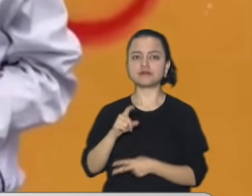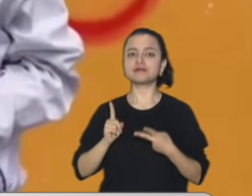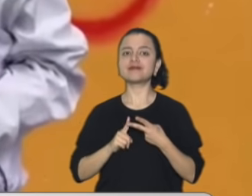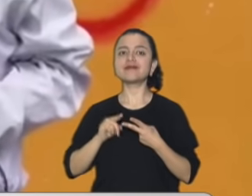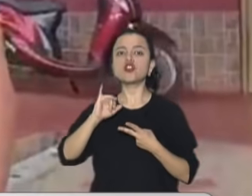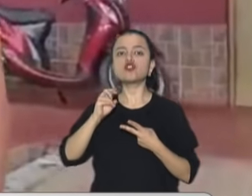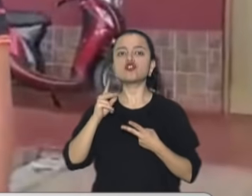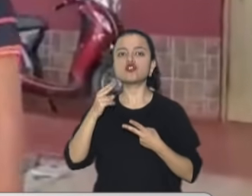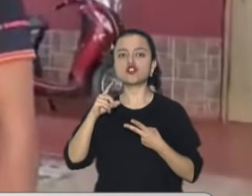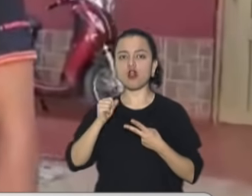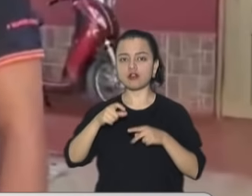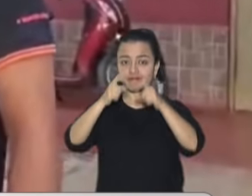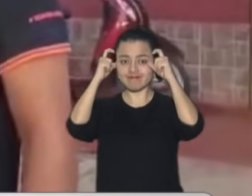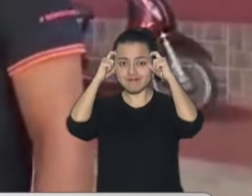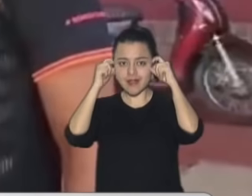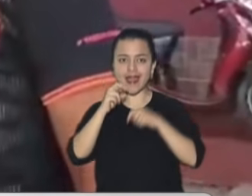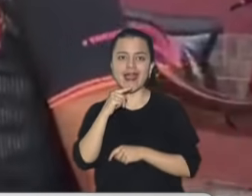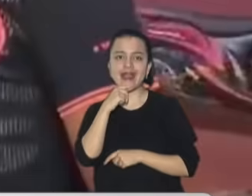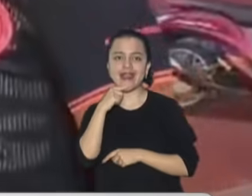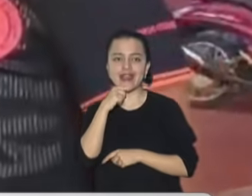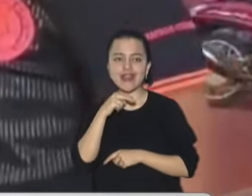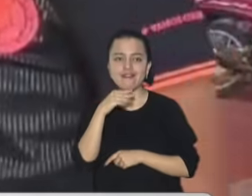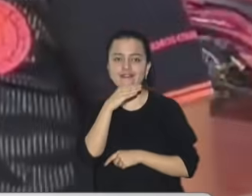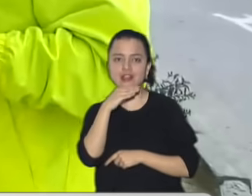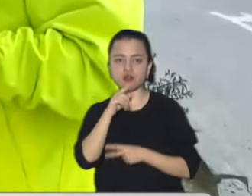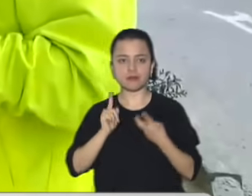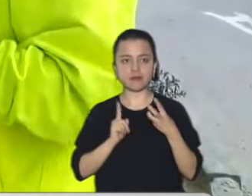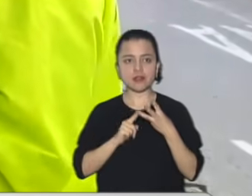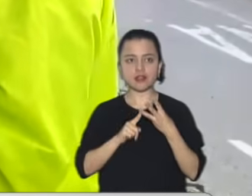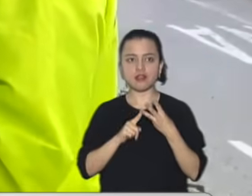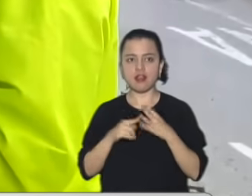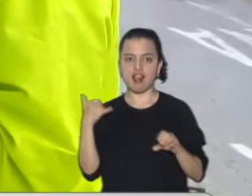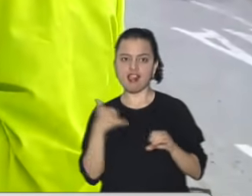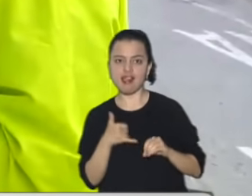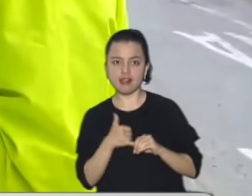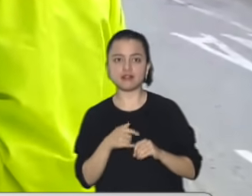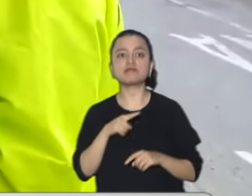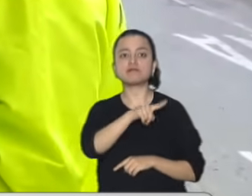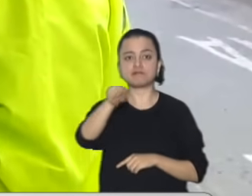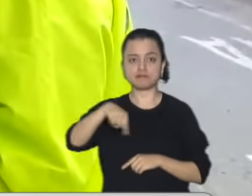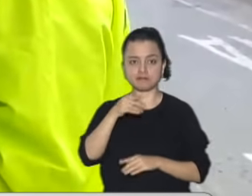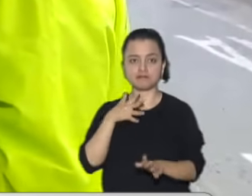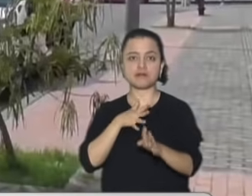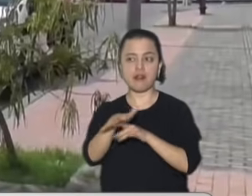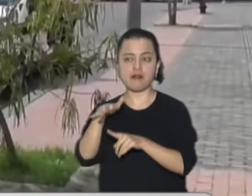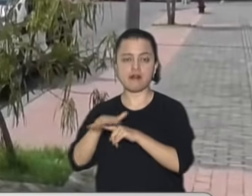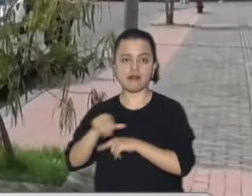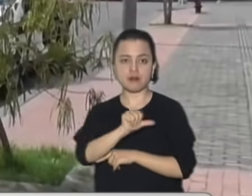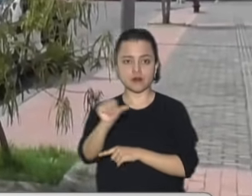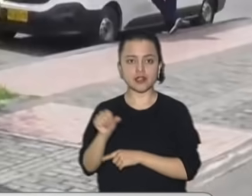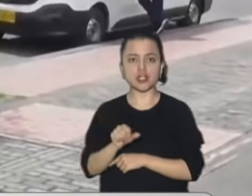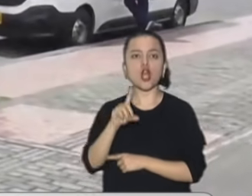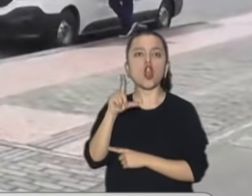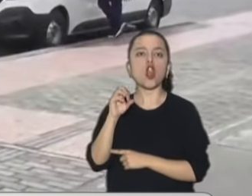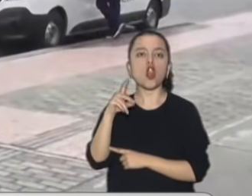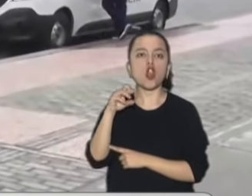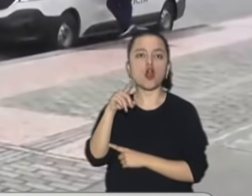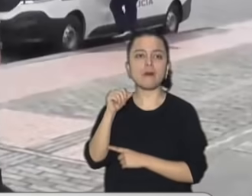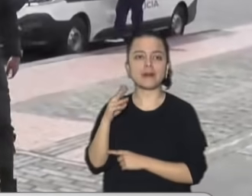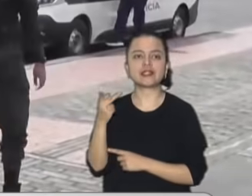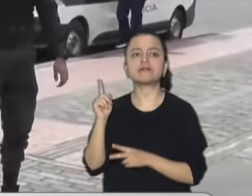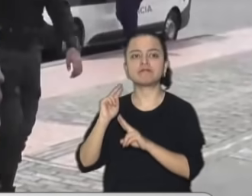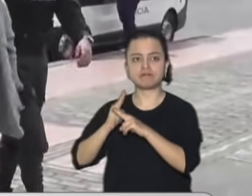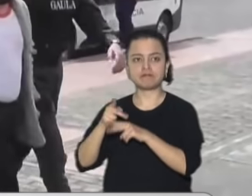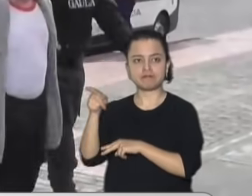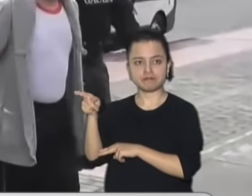Vázquez alias Gafas, sindicado de reducir y abusar de las víctimas. También fue capturado Jefferson López alias López, extraía dinero